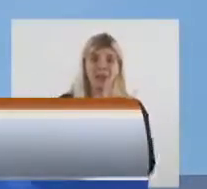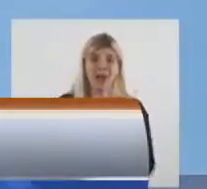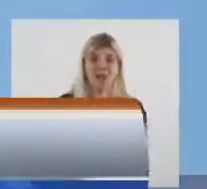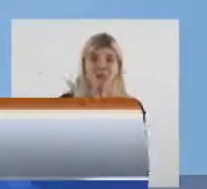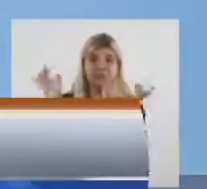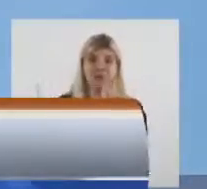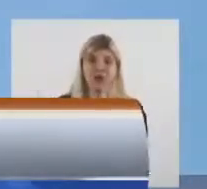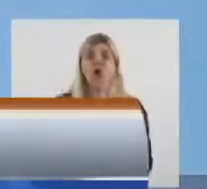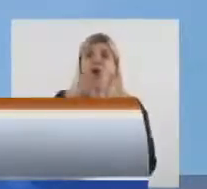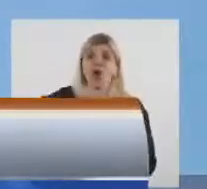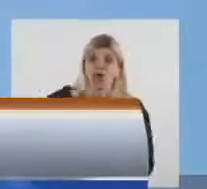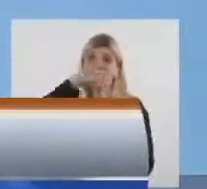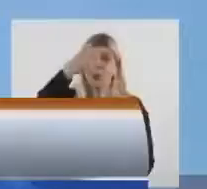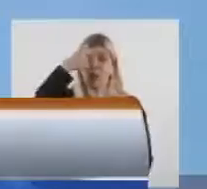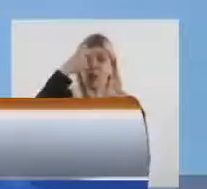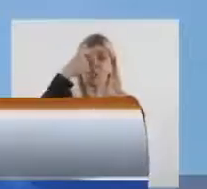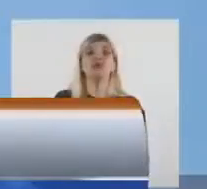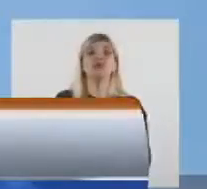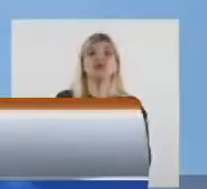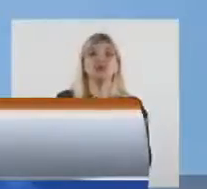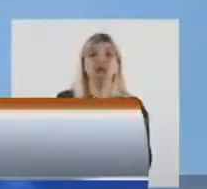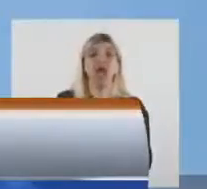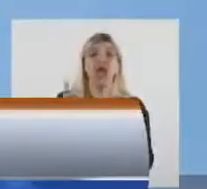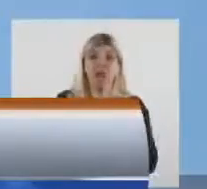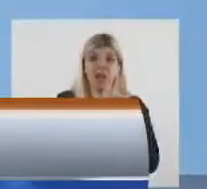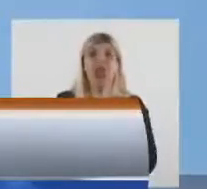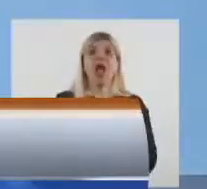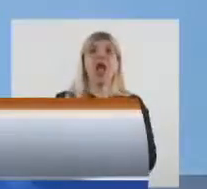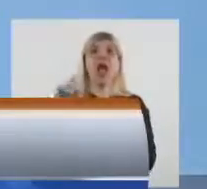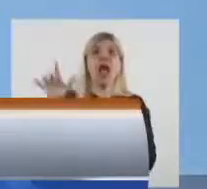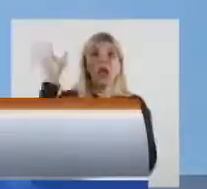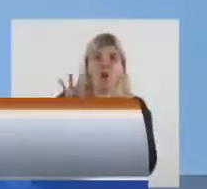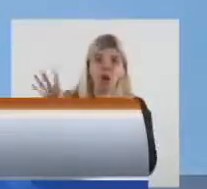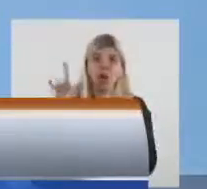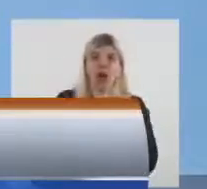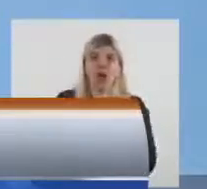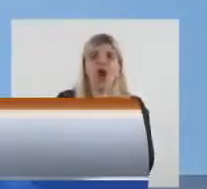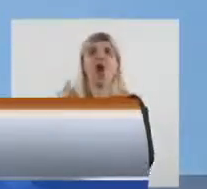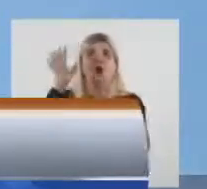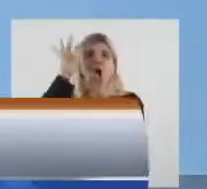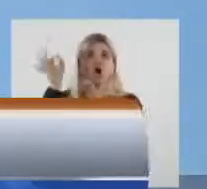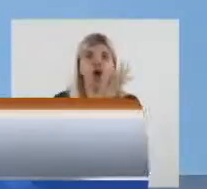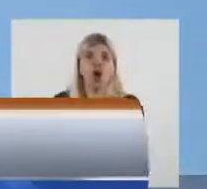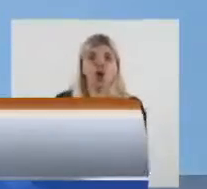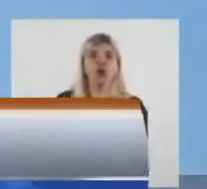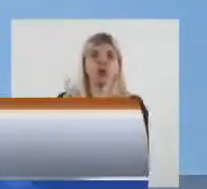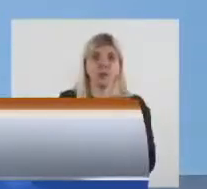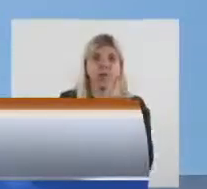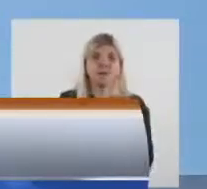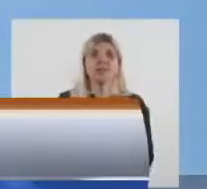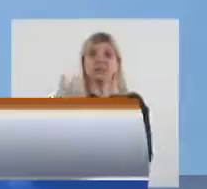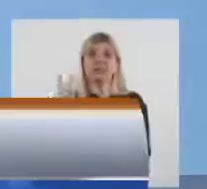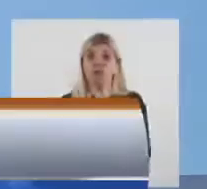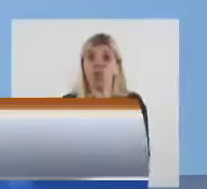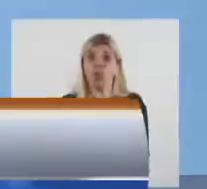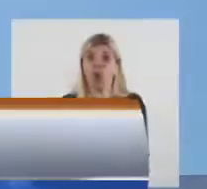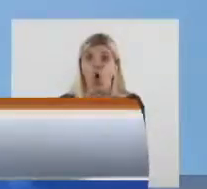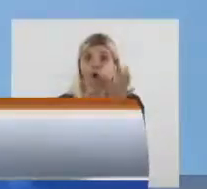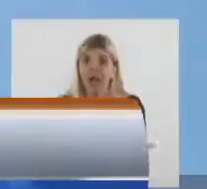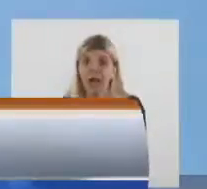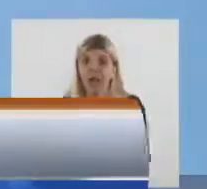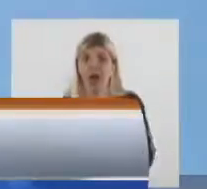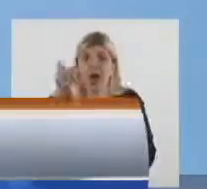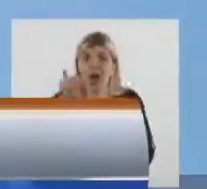llegar como llegó en europa en el en el otoño no hemos resuelto el problema por lo tanto